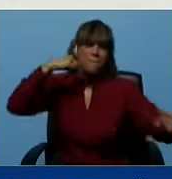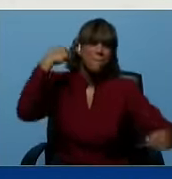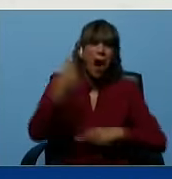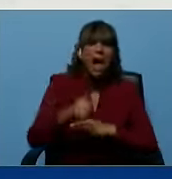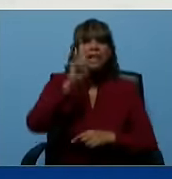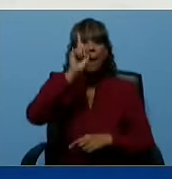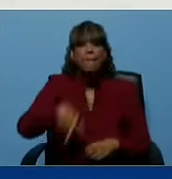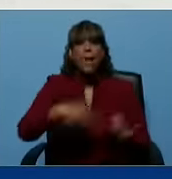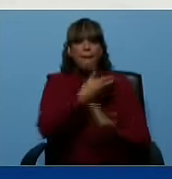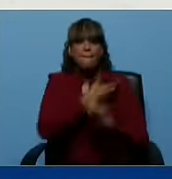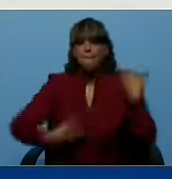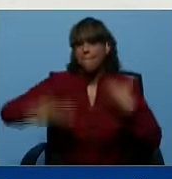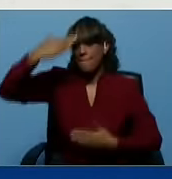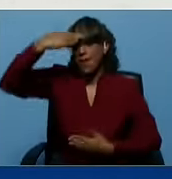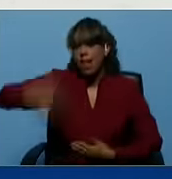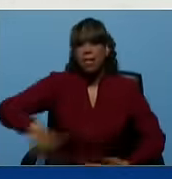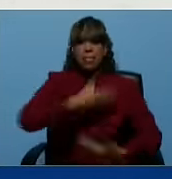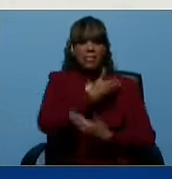militares y familias de militares,